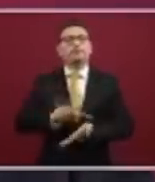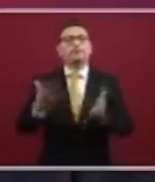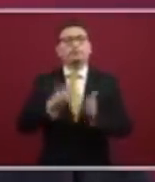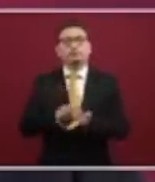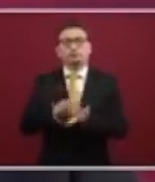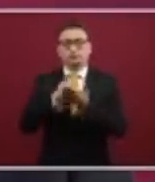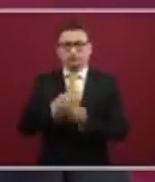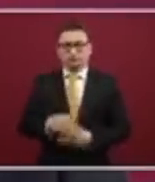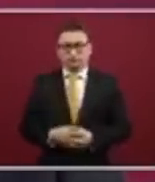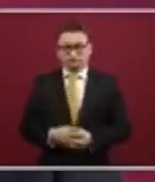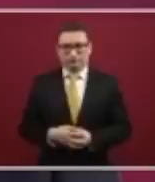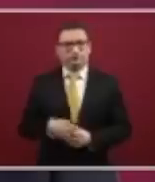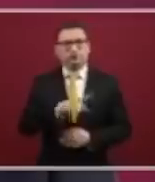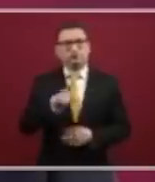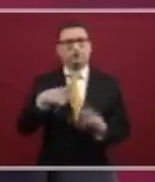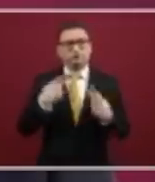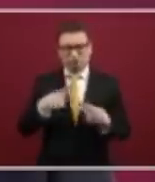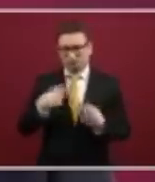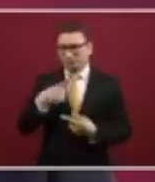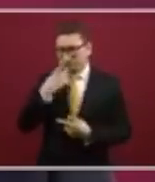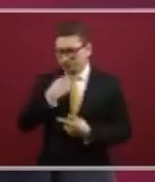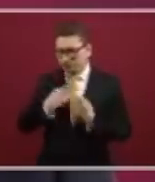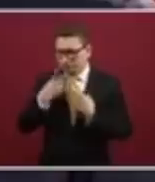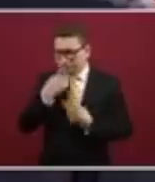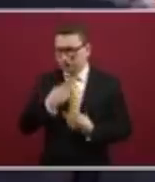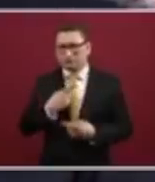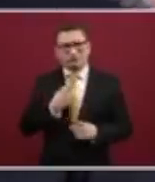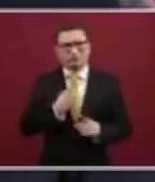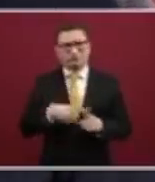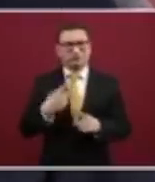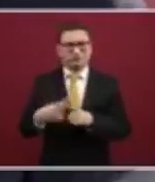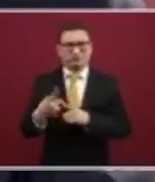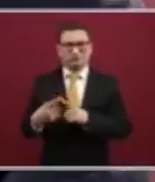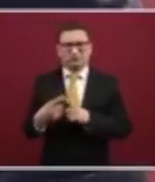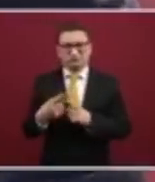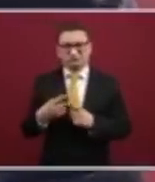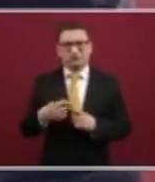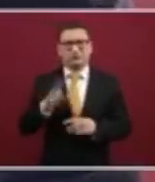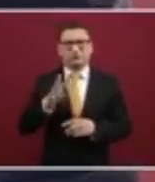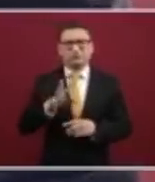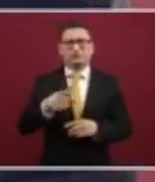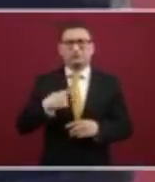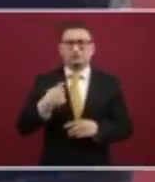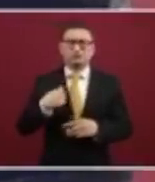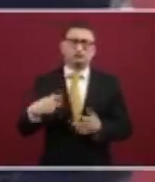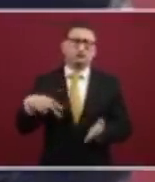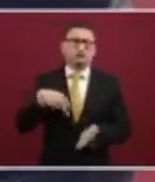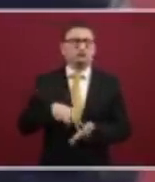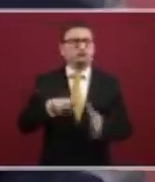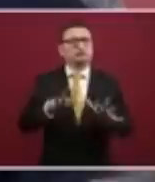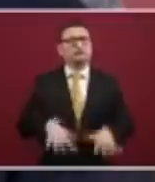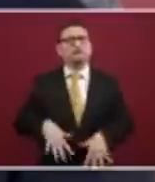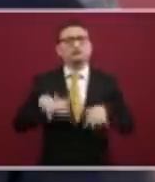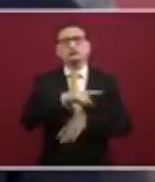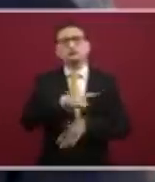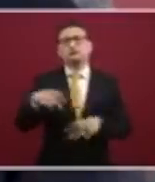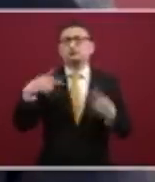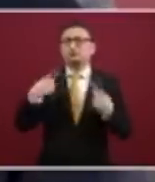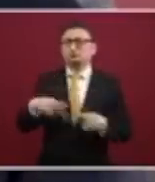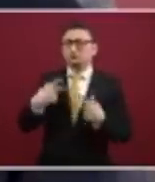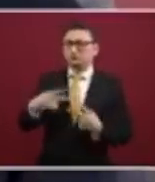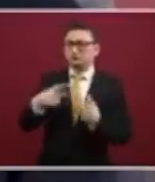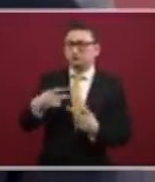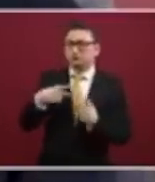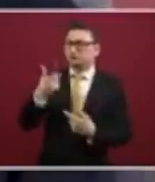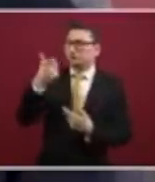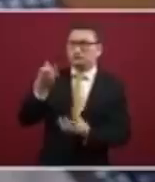Me lo dicen en los actos, me dice la gente, no nos mande